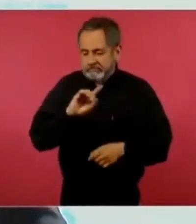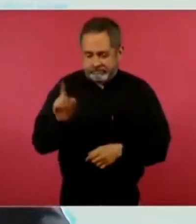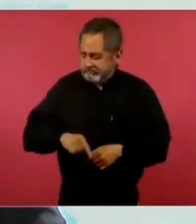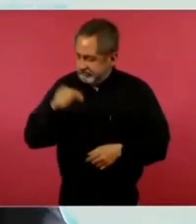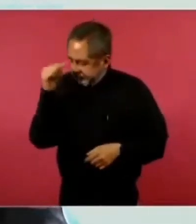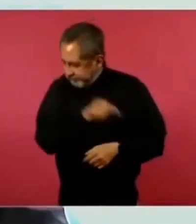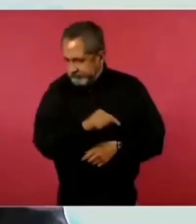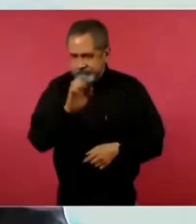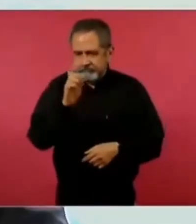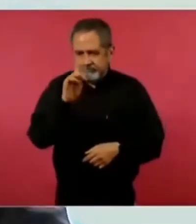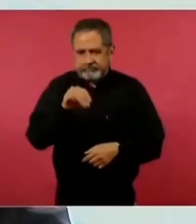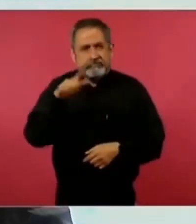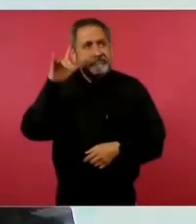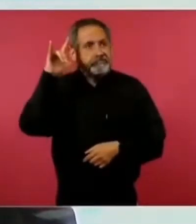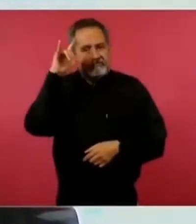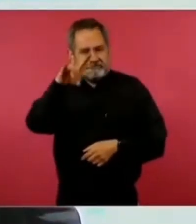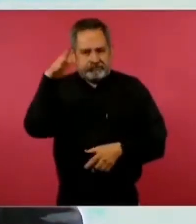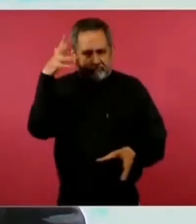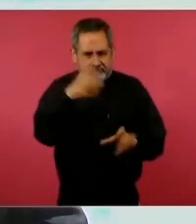lo del avión.